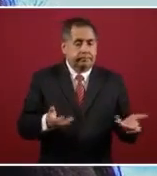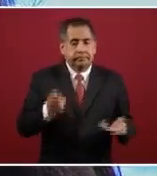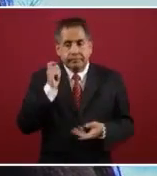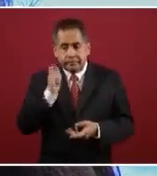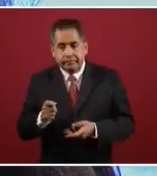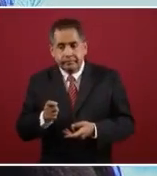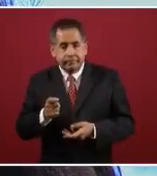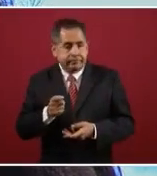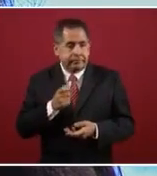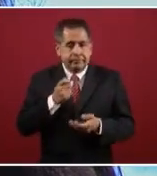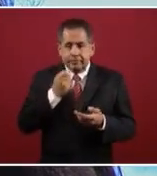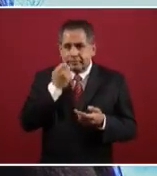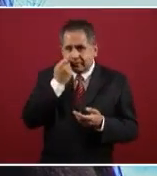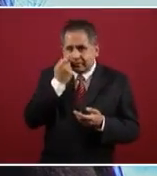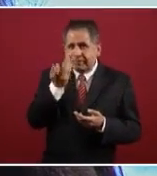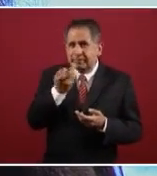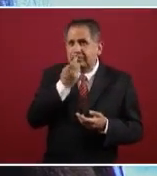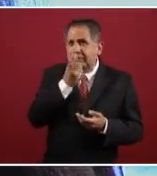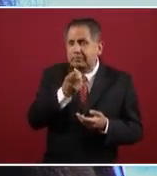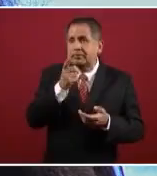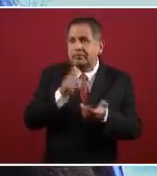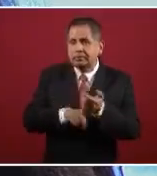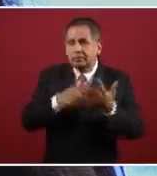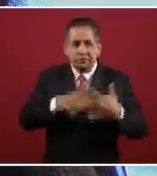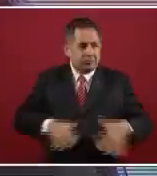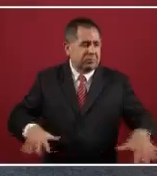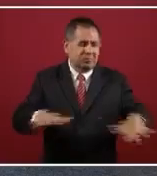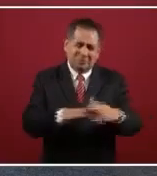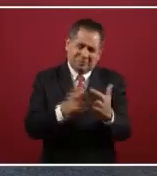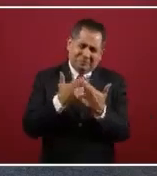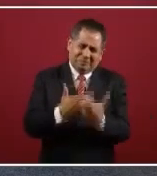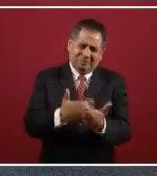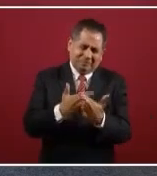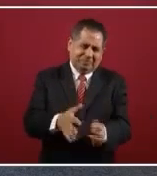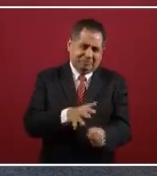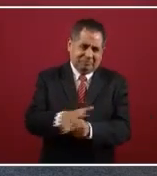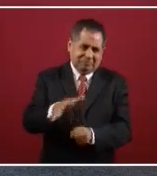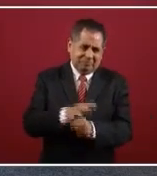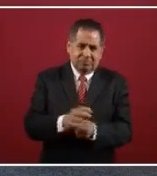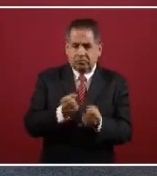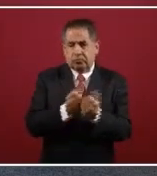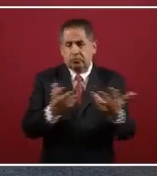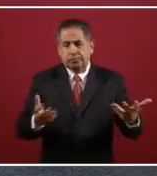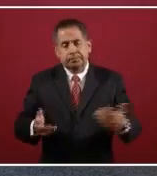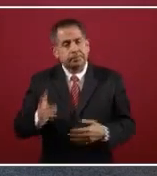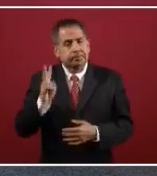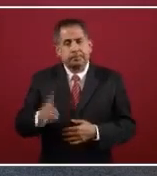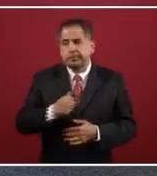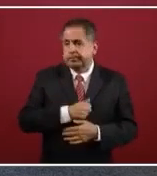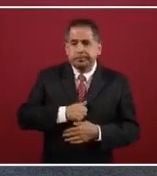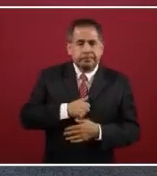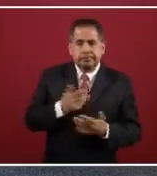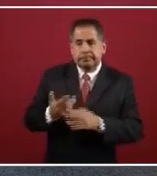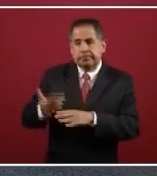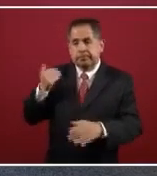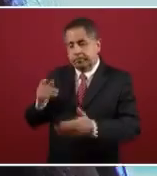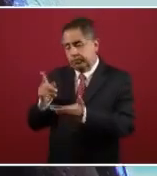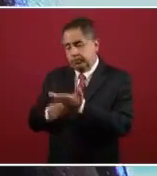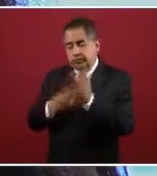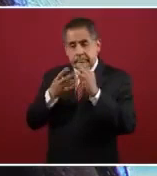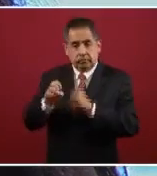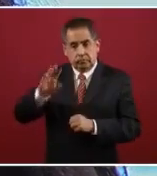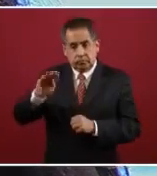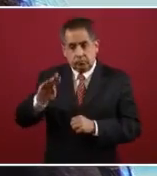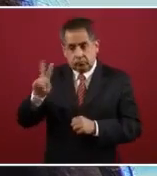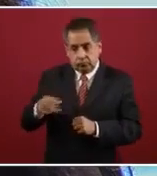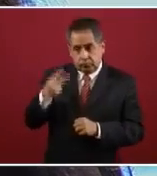propiedad social de la tierra en nuestro país es grande. Desafortunadamente hubieron cambios en 1992 y